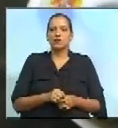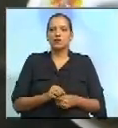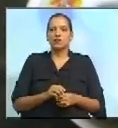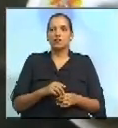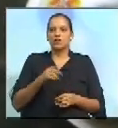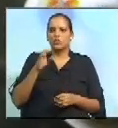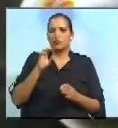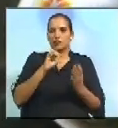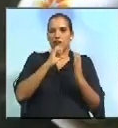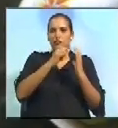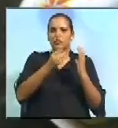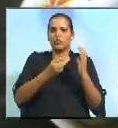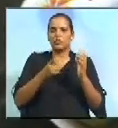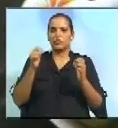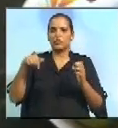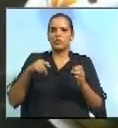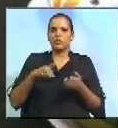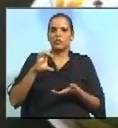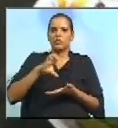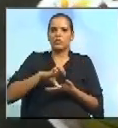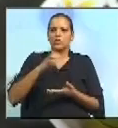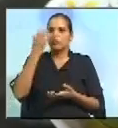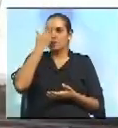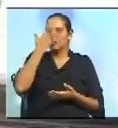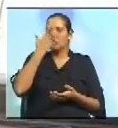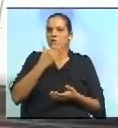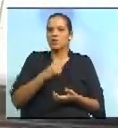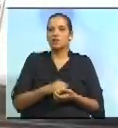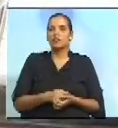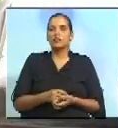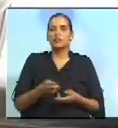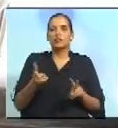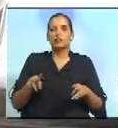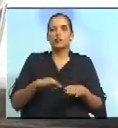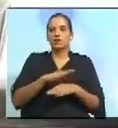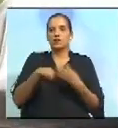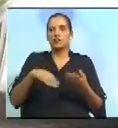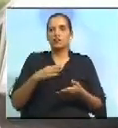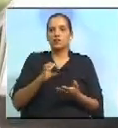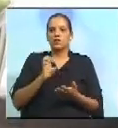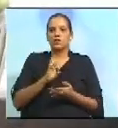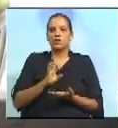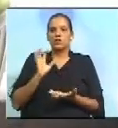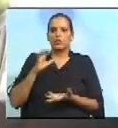turista o residente de estas tierras verdes de la provincia y el cantón.